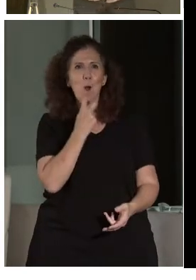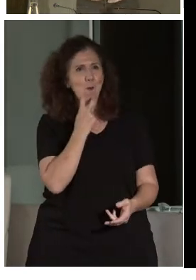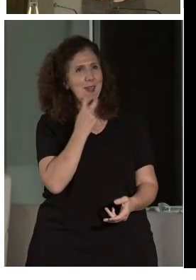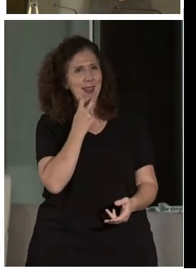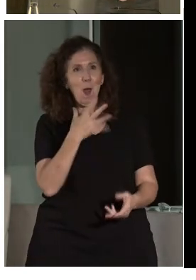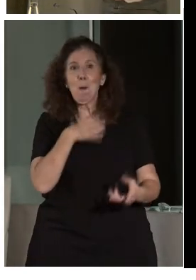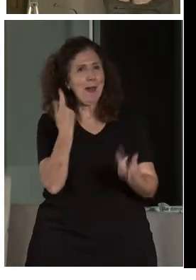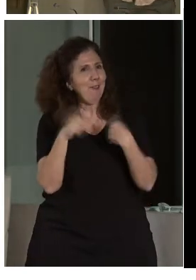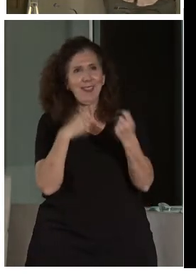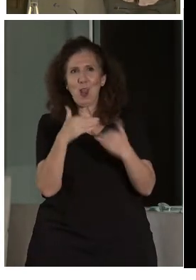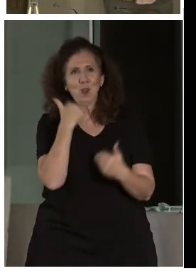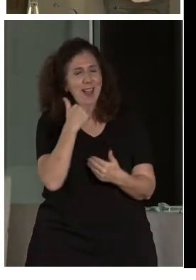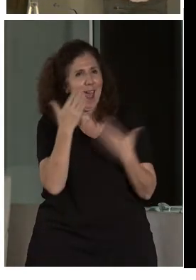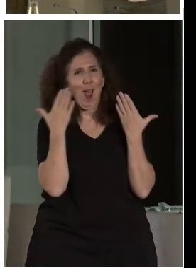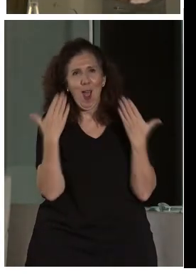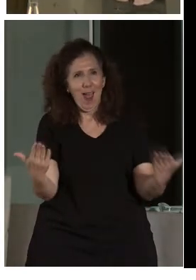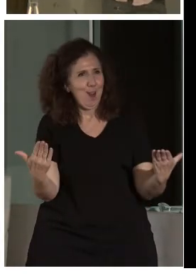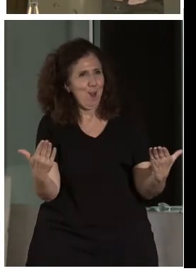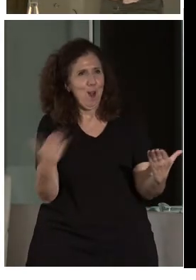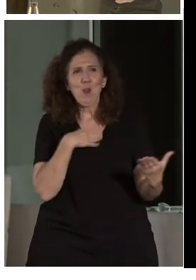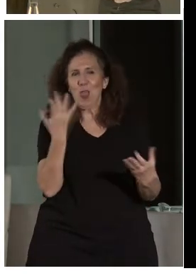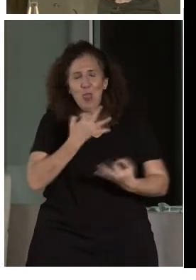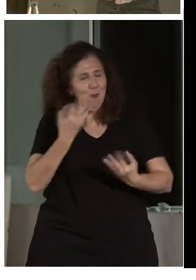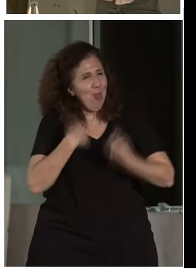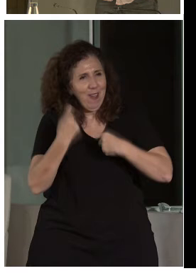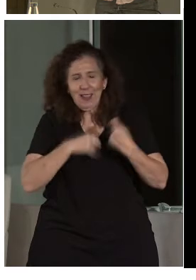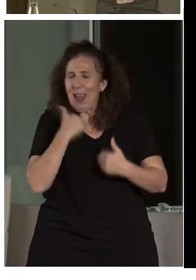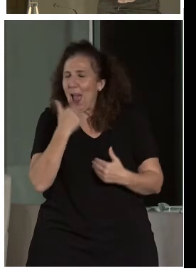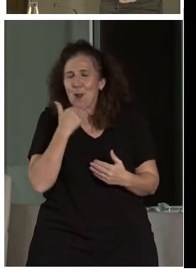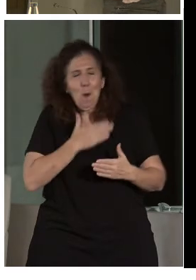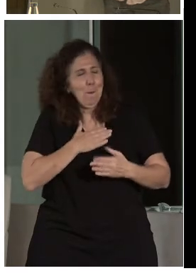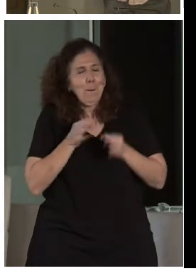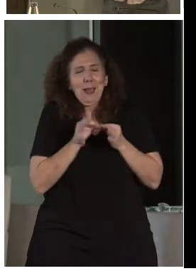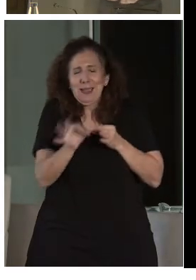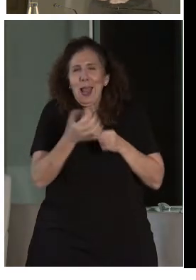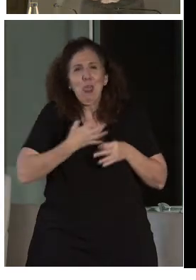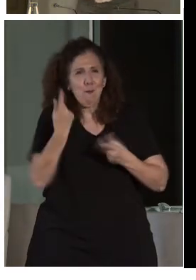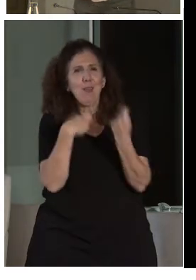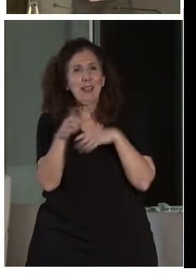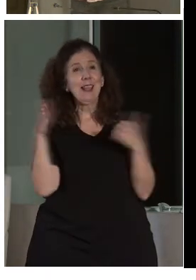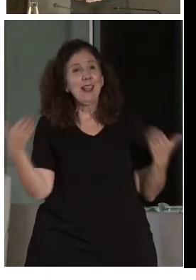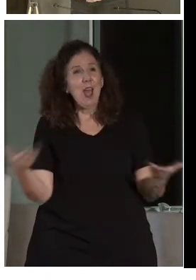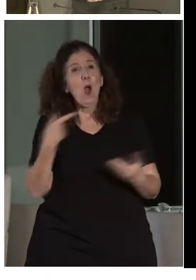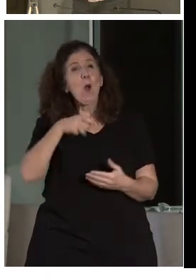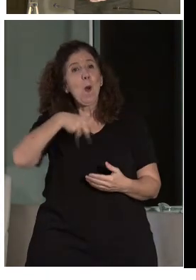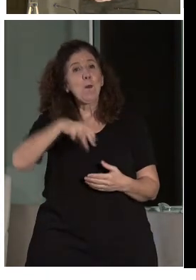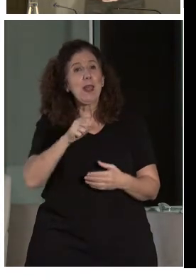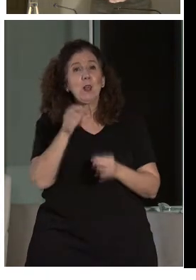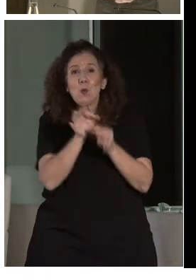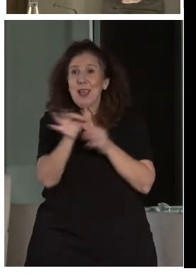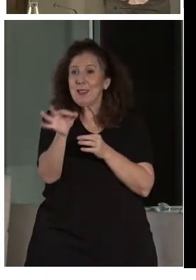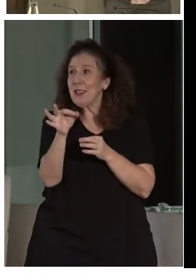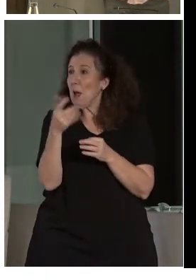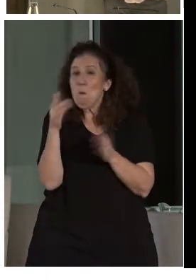no puedo. Yo no puedo salir de La Gomera sin vender mi isla, ¿no? Entonces, La Gomera es una isla muy variada. Aquí la veis,